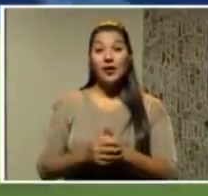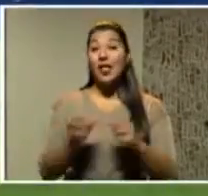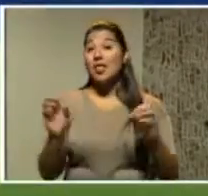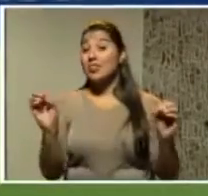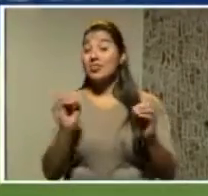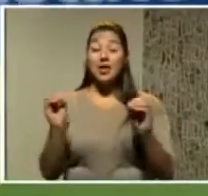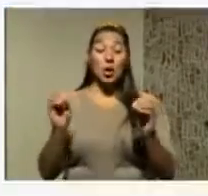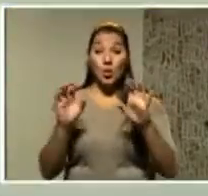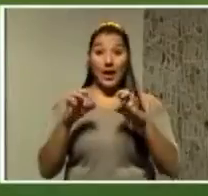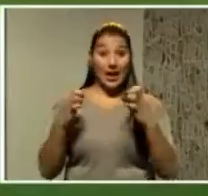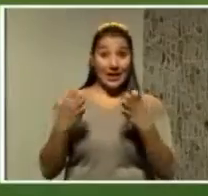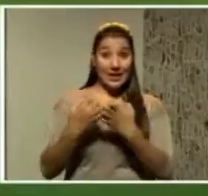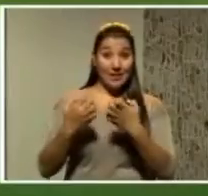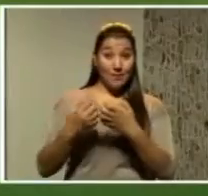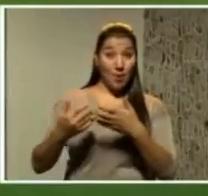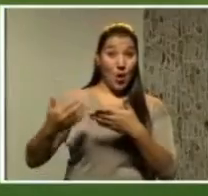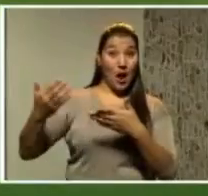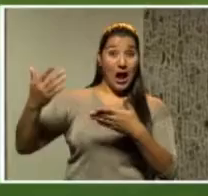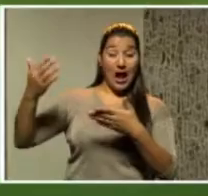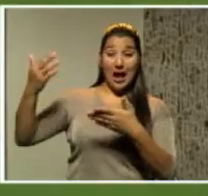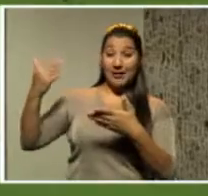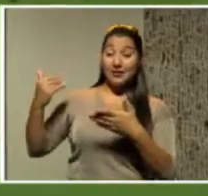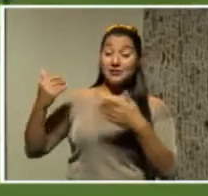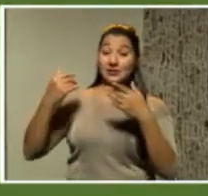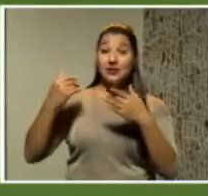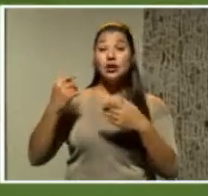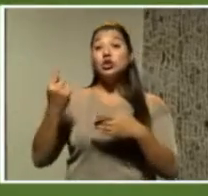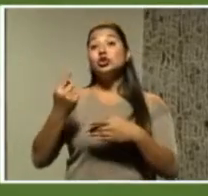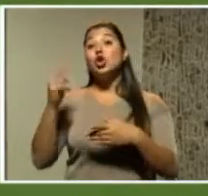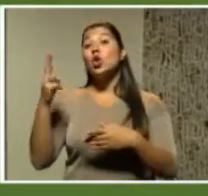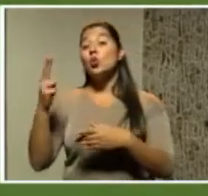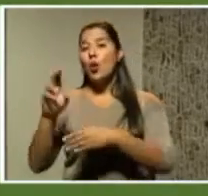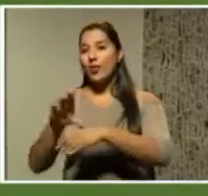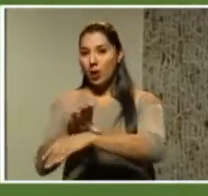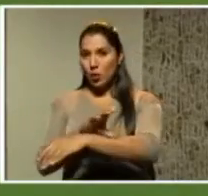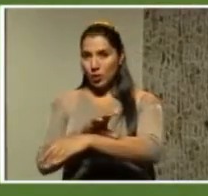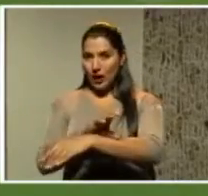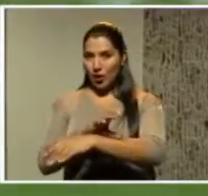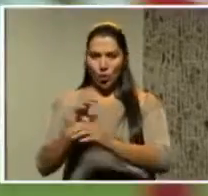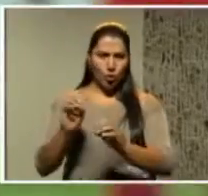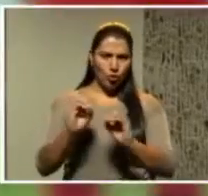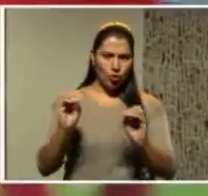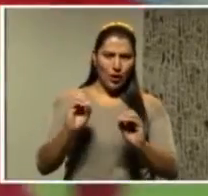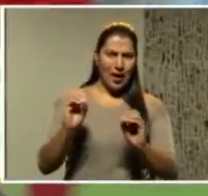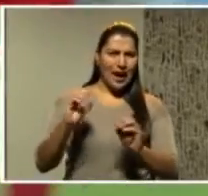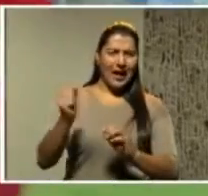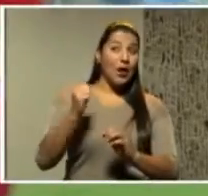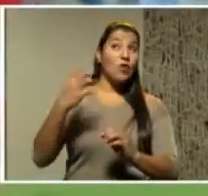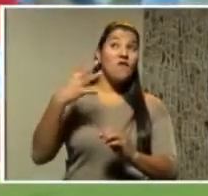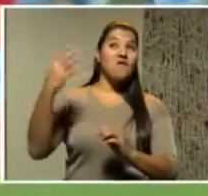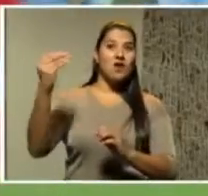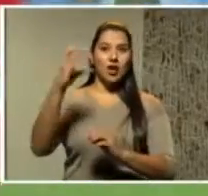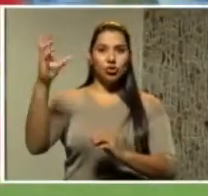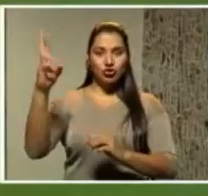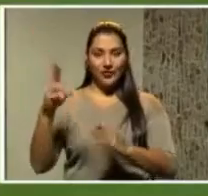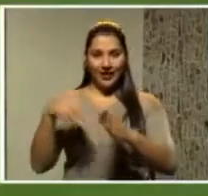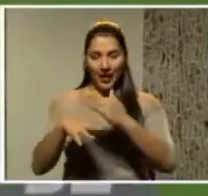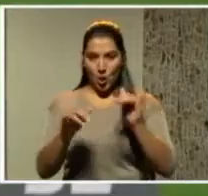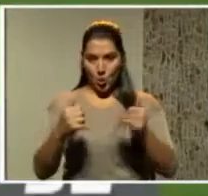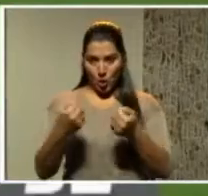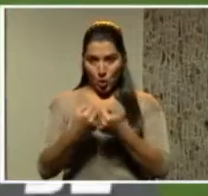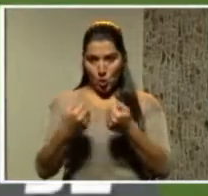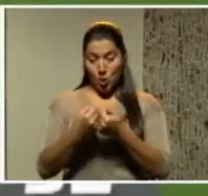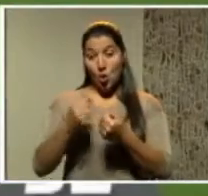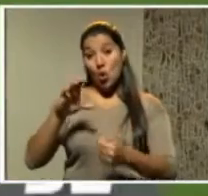equipo de los considerados no tradicionales de nuestro país, a excepción del Uruguay de Coronado, ganó fuera de Costa Rica un partido de la Liga de Campeones de